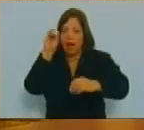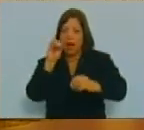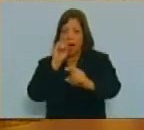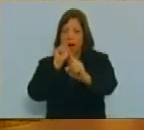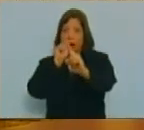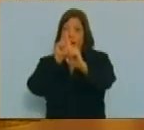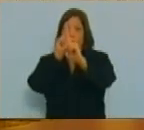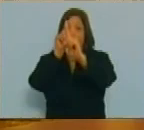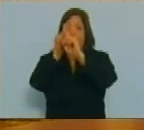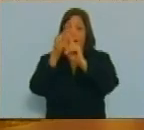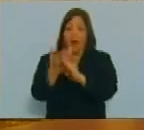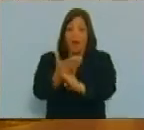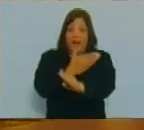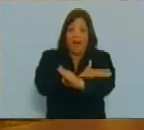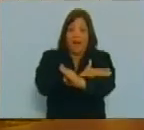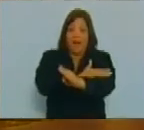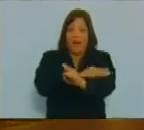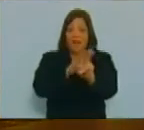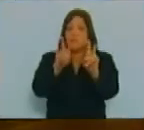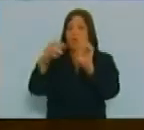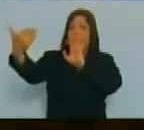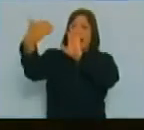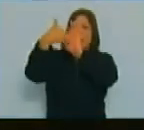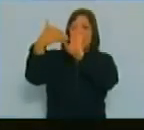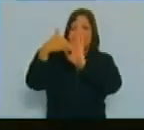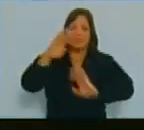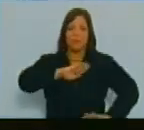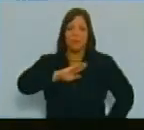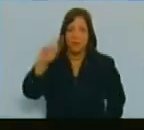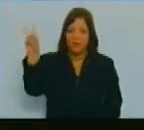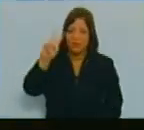ante las nuevas amenazas